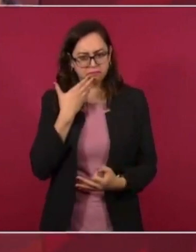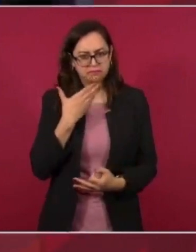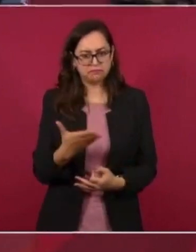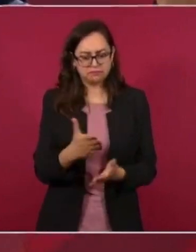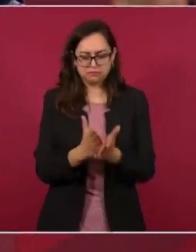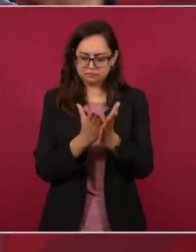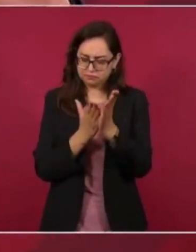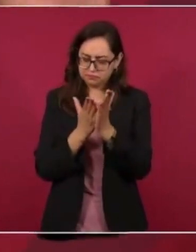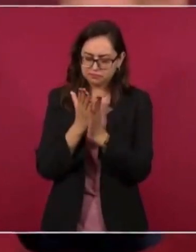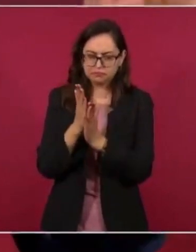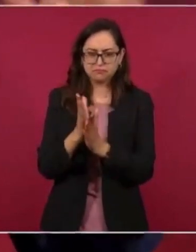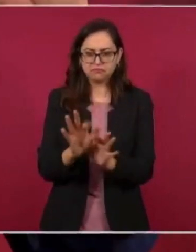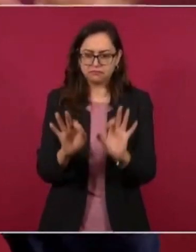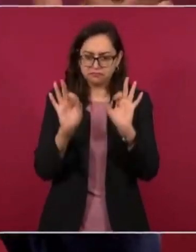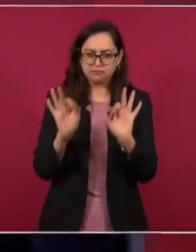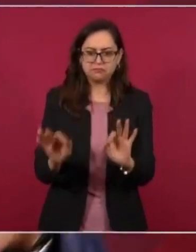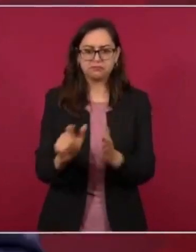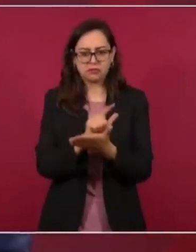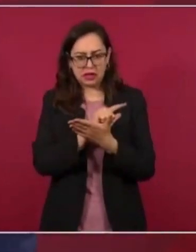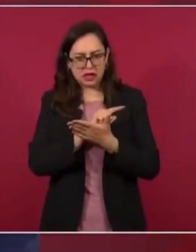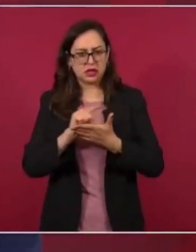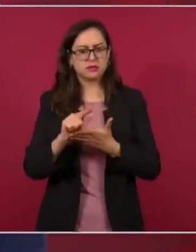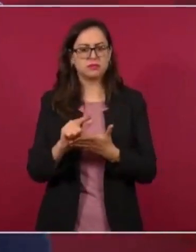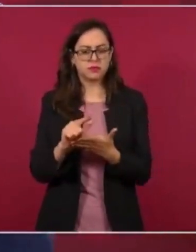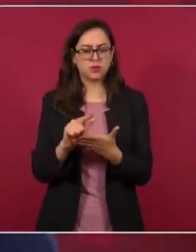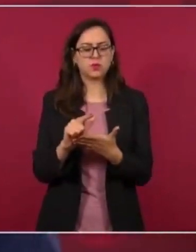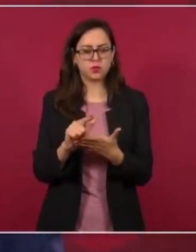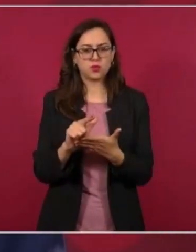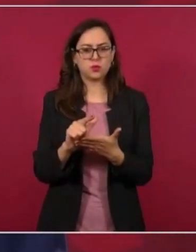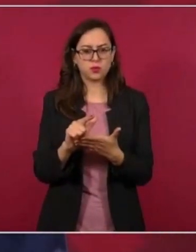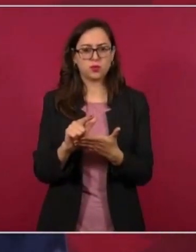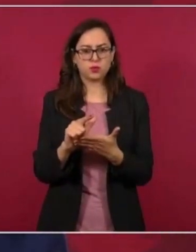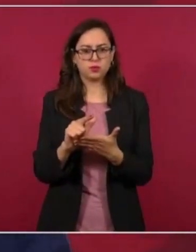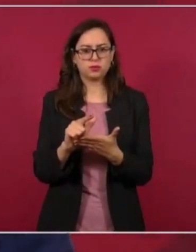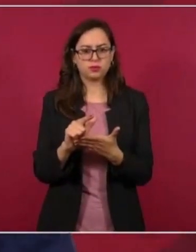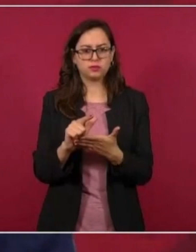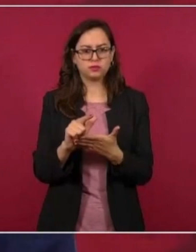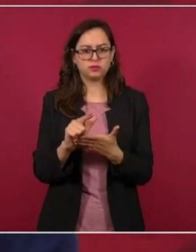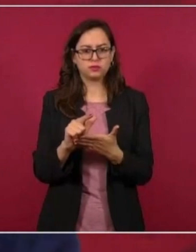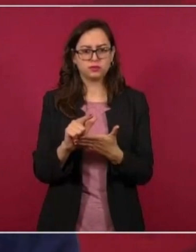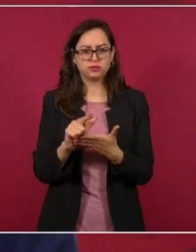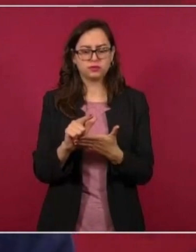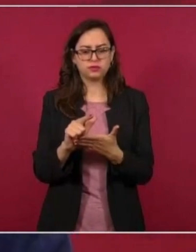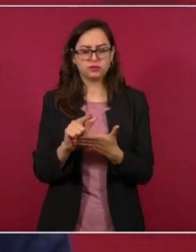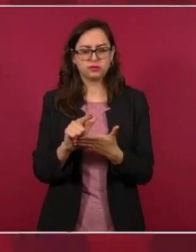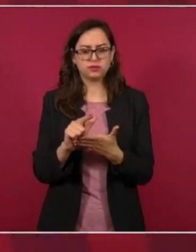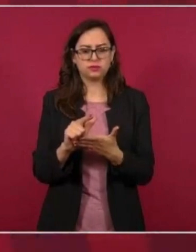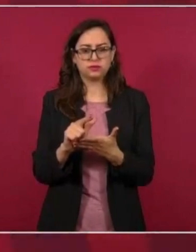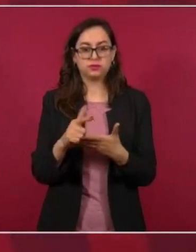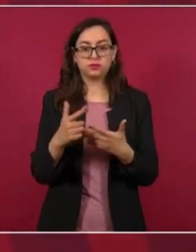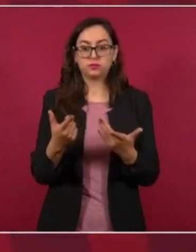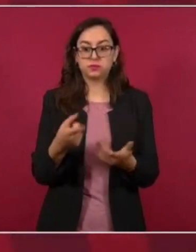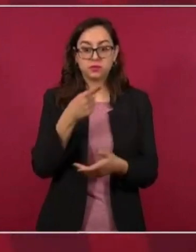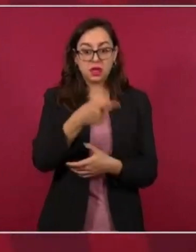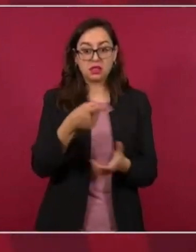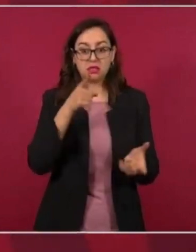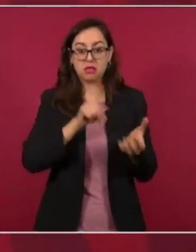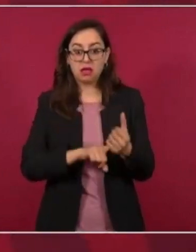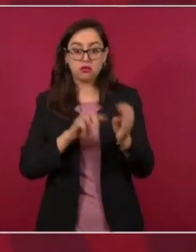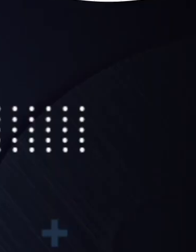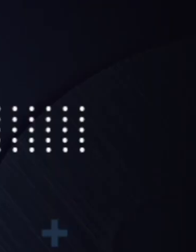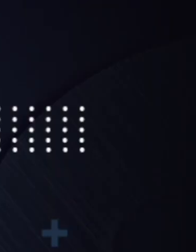nada que ver con mafias.